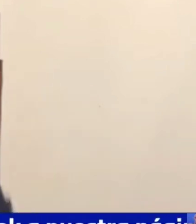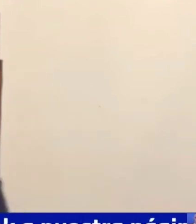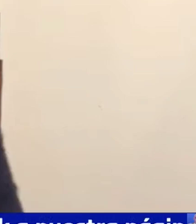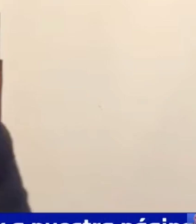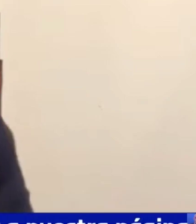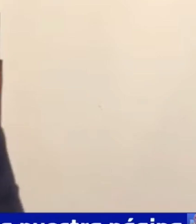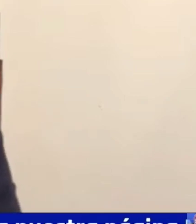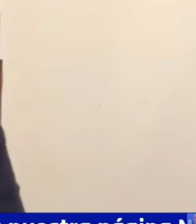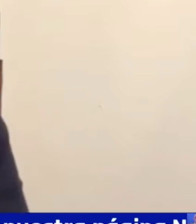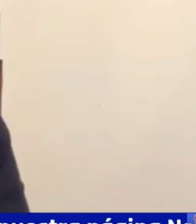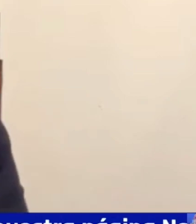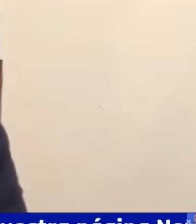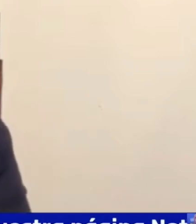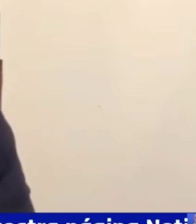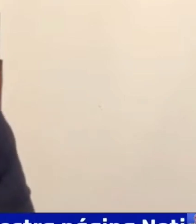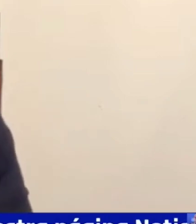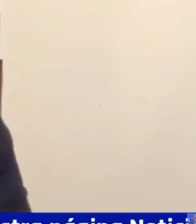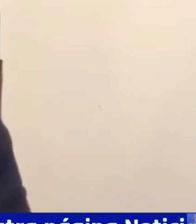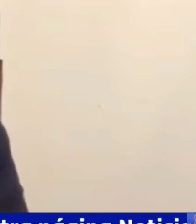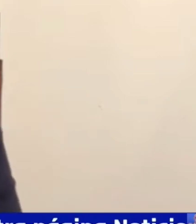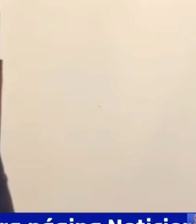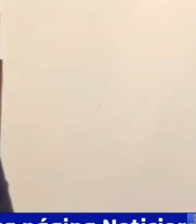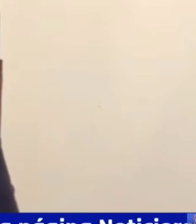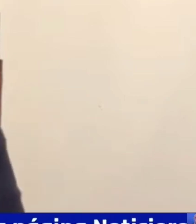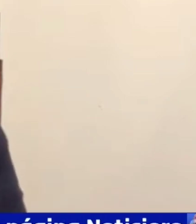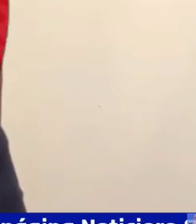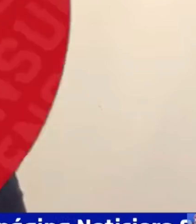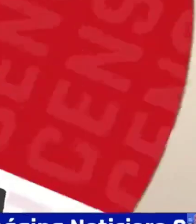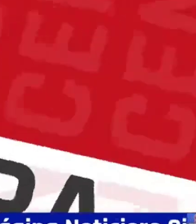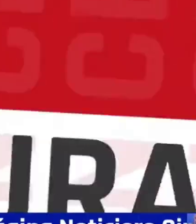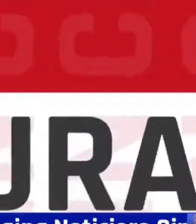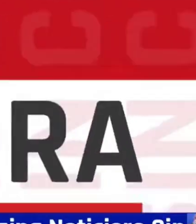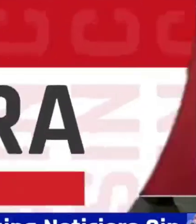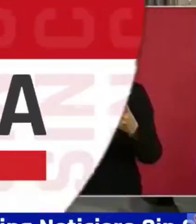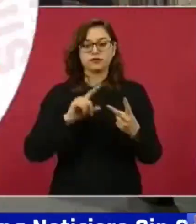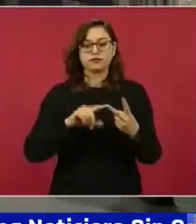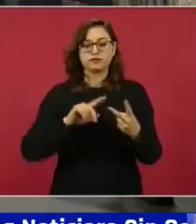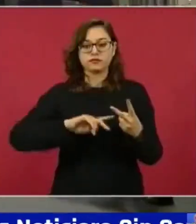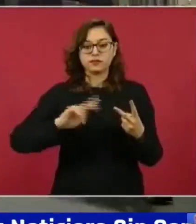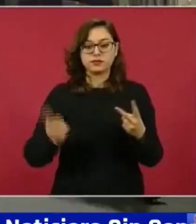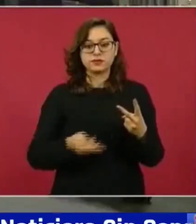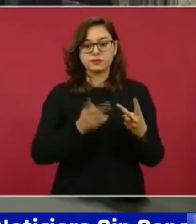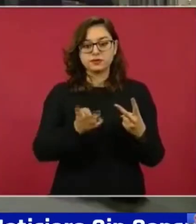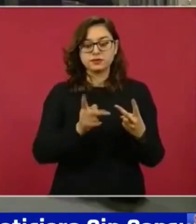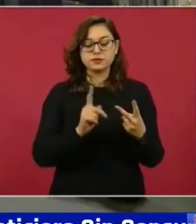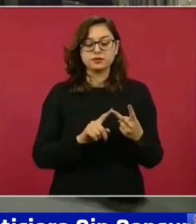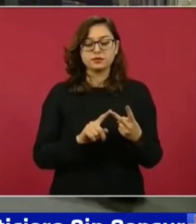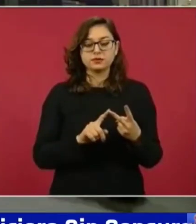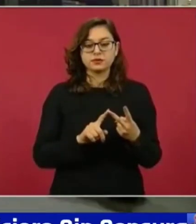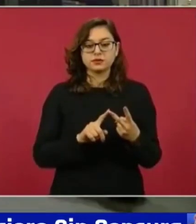presidentes y de las que se beneficiaron después de dejar la presidencia. Señor presidente,